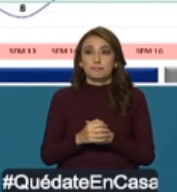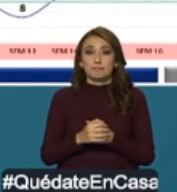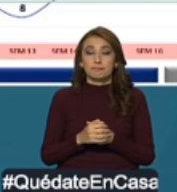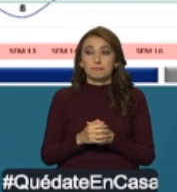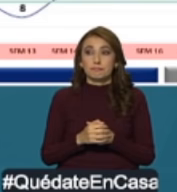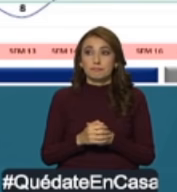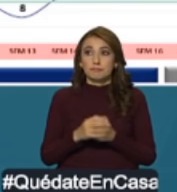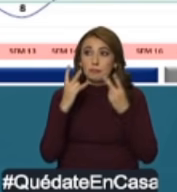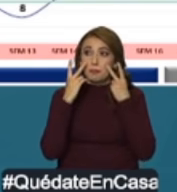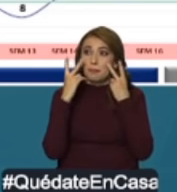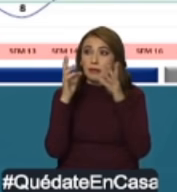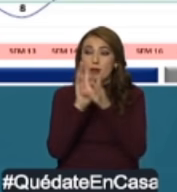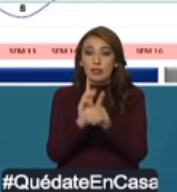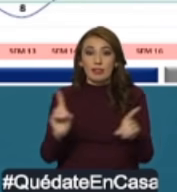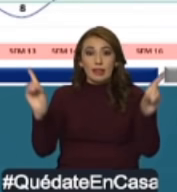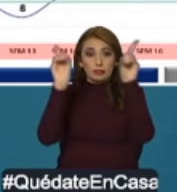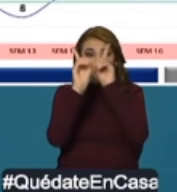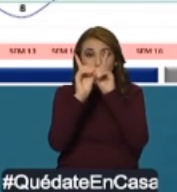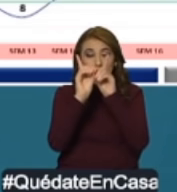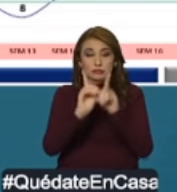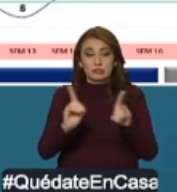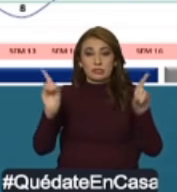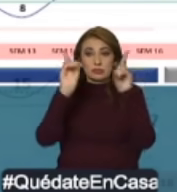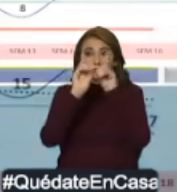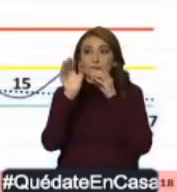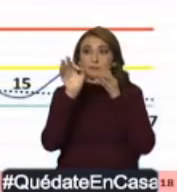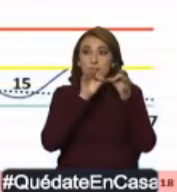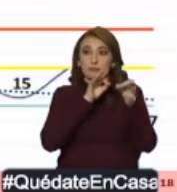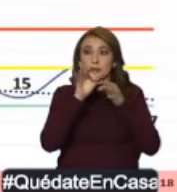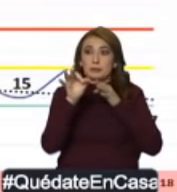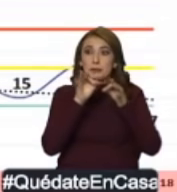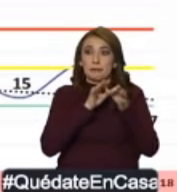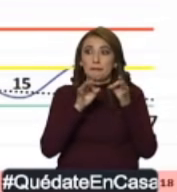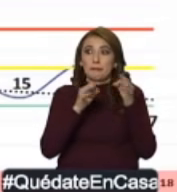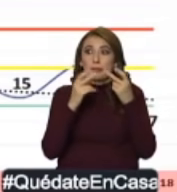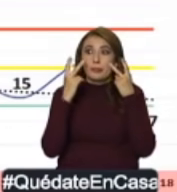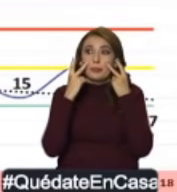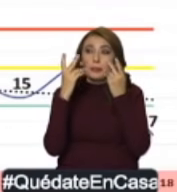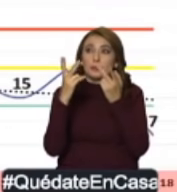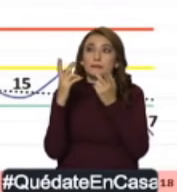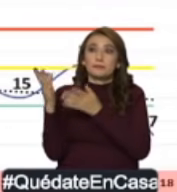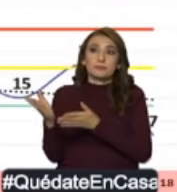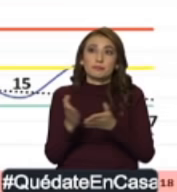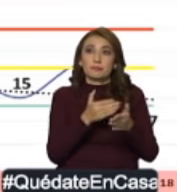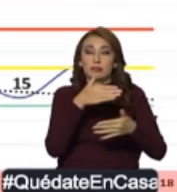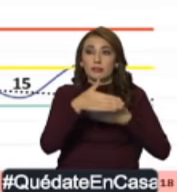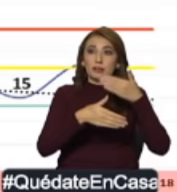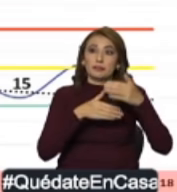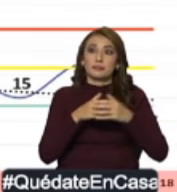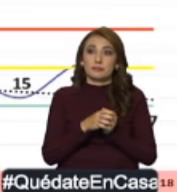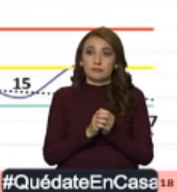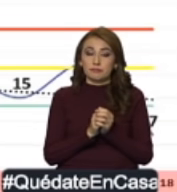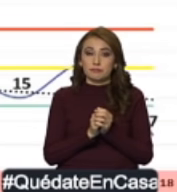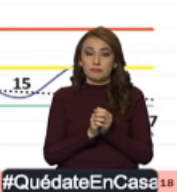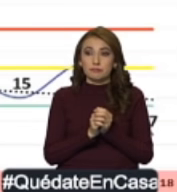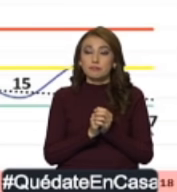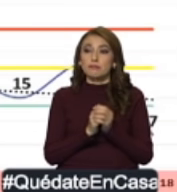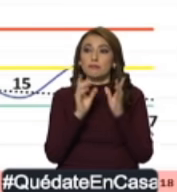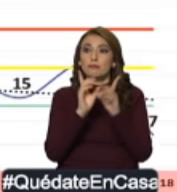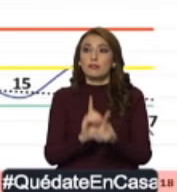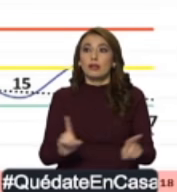nosotros una data que para fines explicativos y de la descripción que hoy vamos a hacer, hemos utilizado los datos desde el